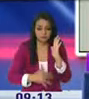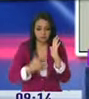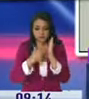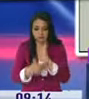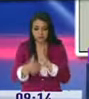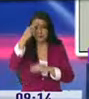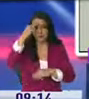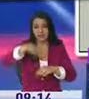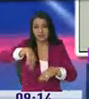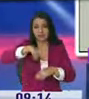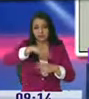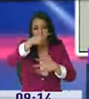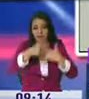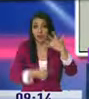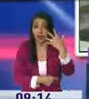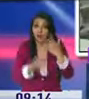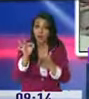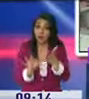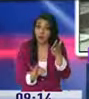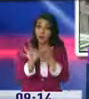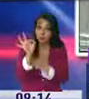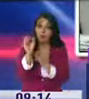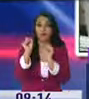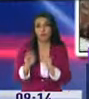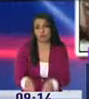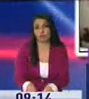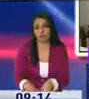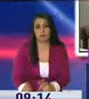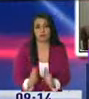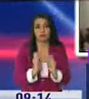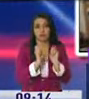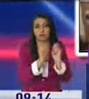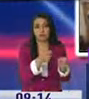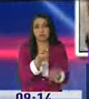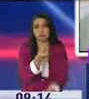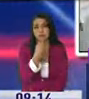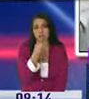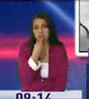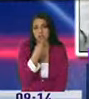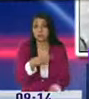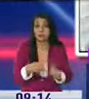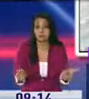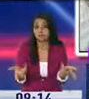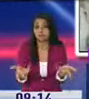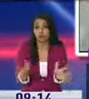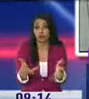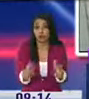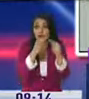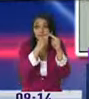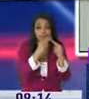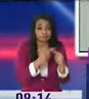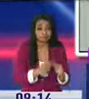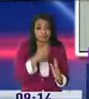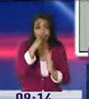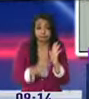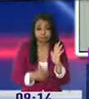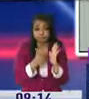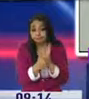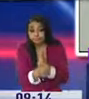nacional de medicamentos se puede dar y se da la medicación, pero si no está en el en